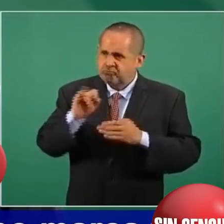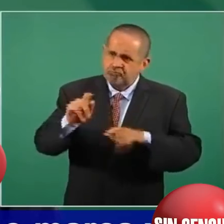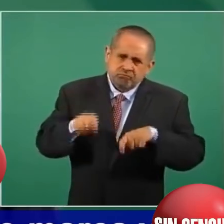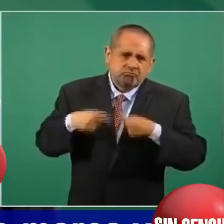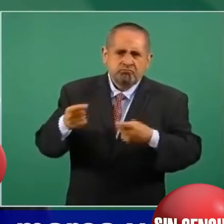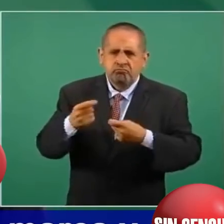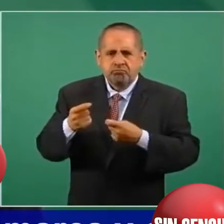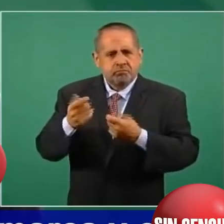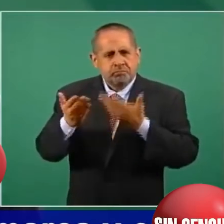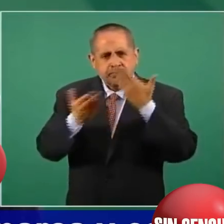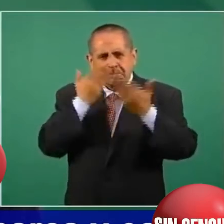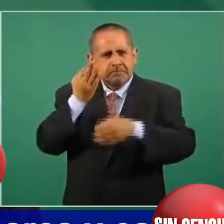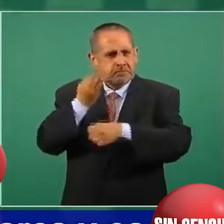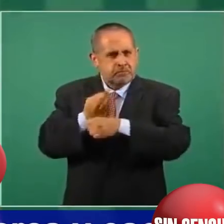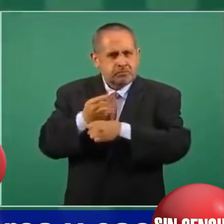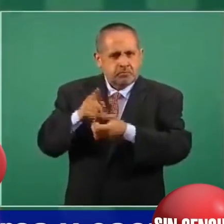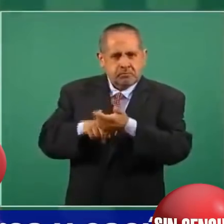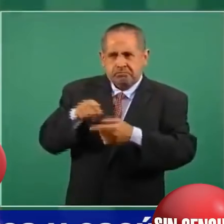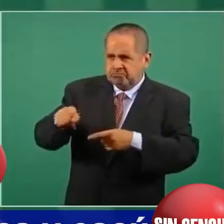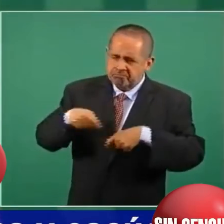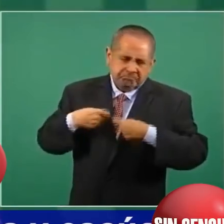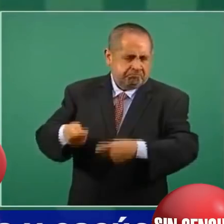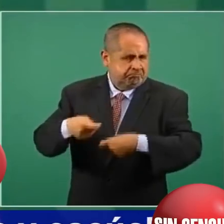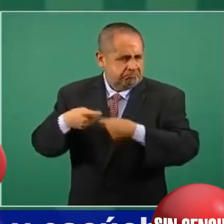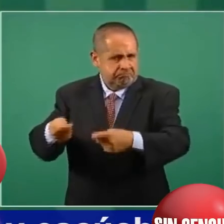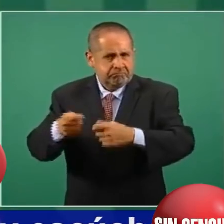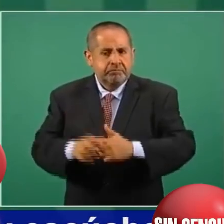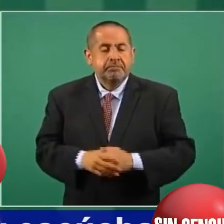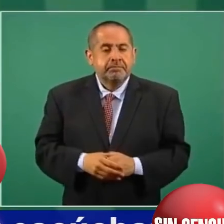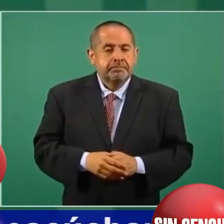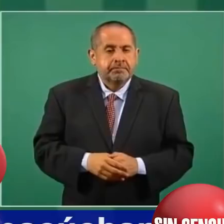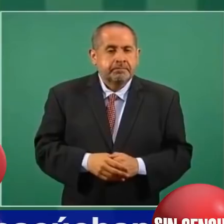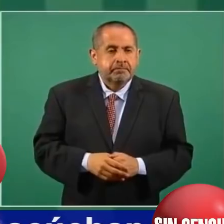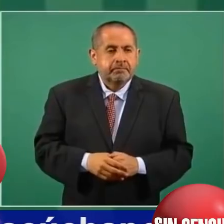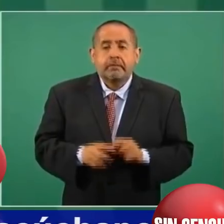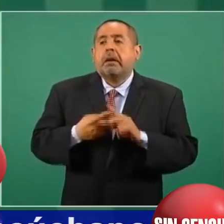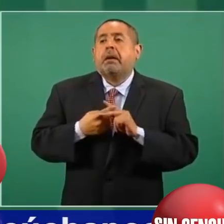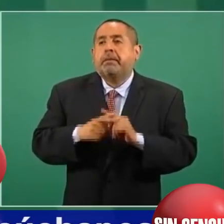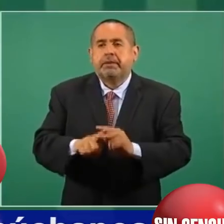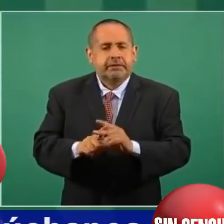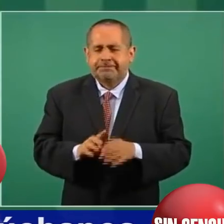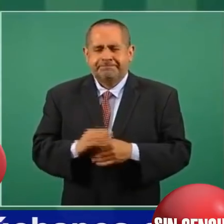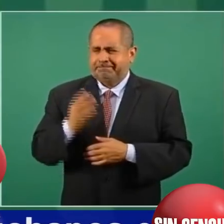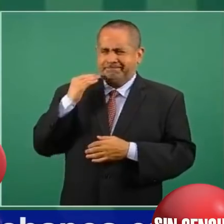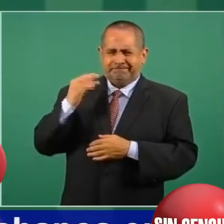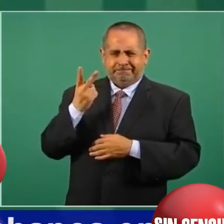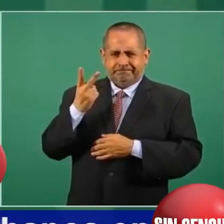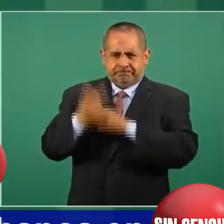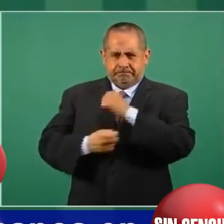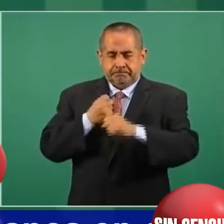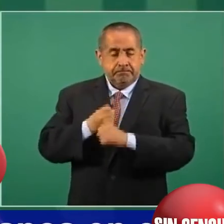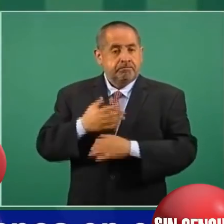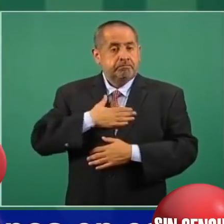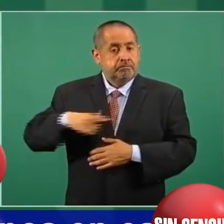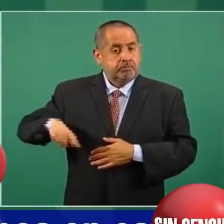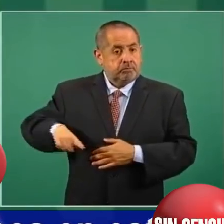Pero no es que va a iniciar, llevamos 2 años desde que comenzó el